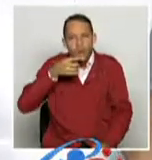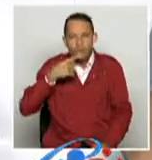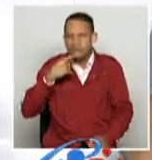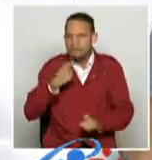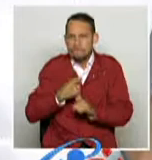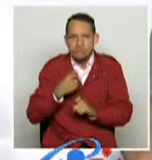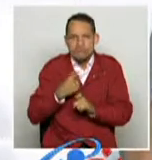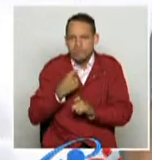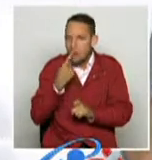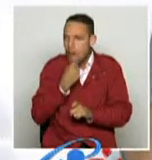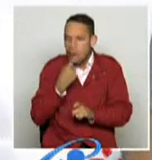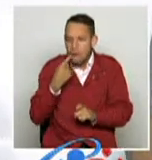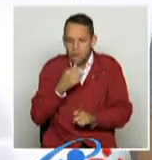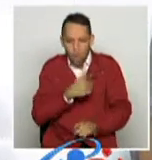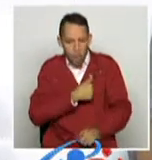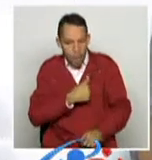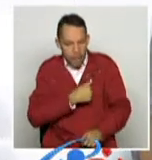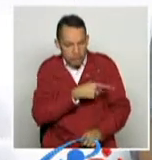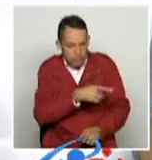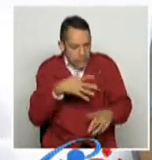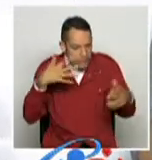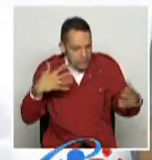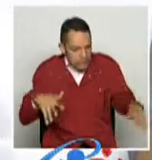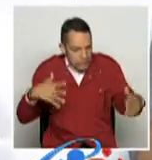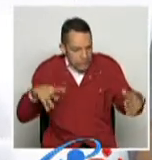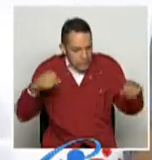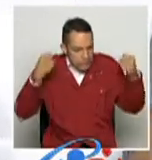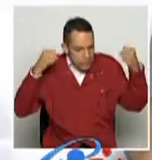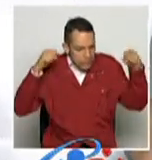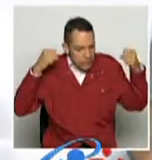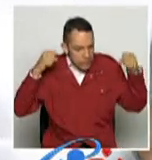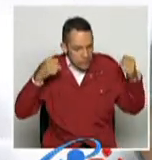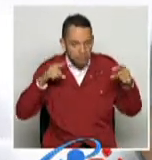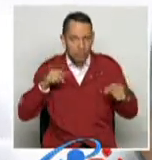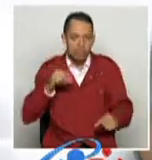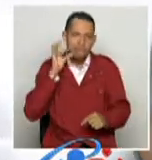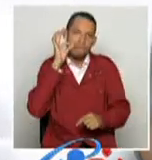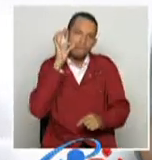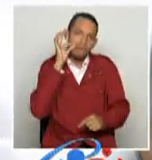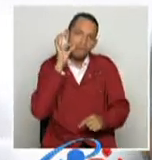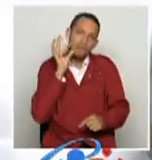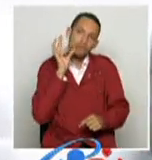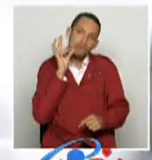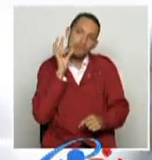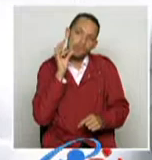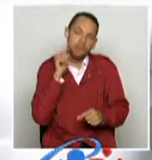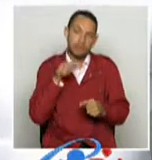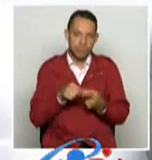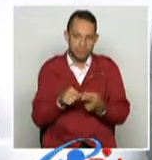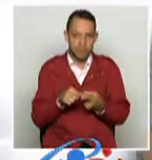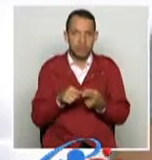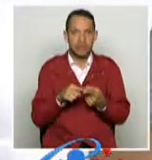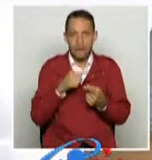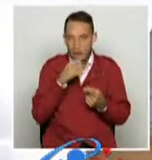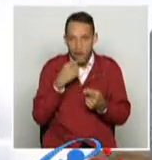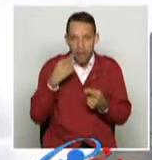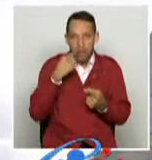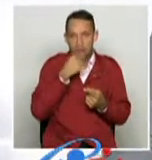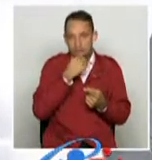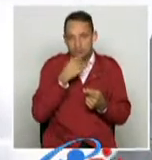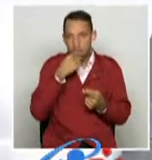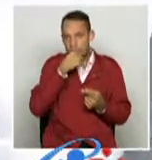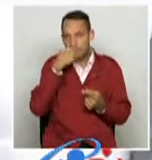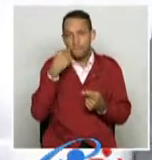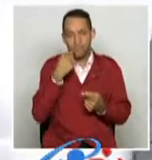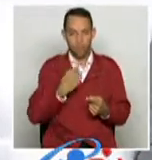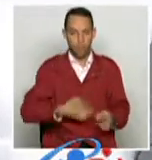morados, en las diferentes manifestaciones de herpes arriba, aquí en esta parte es el pulmón, el labio grueso abajo manifiesta